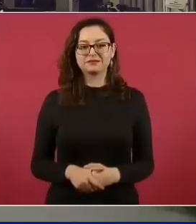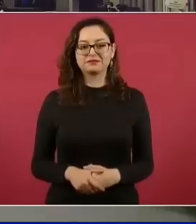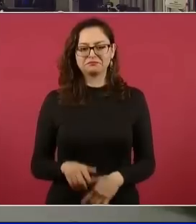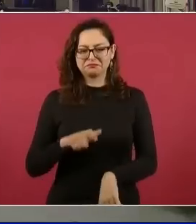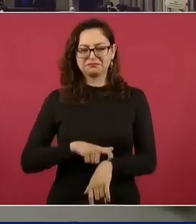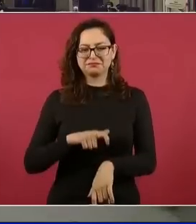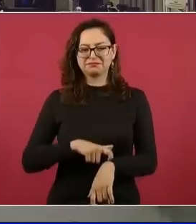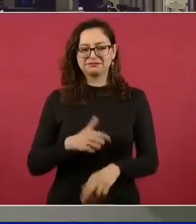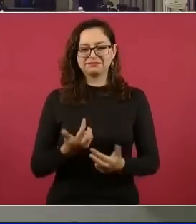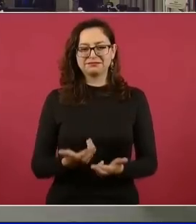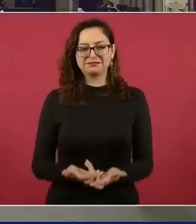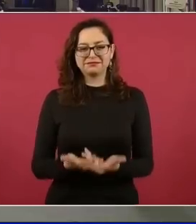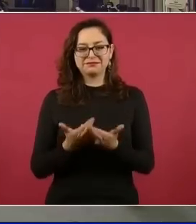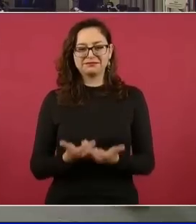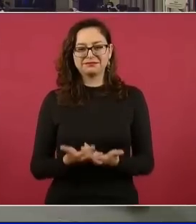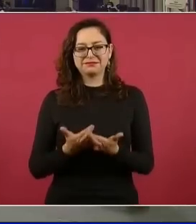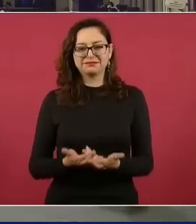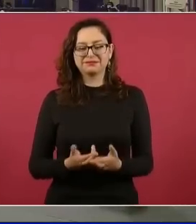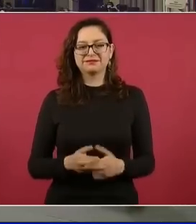Queda tiempo.